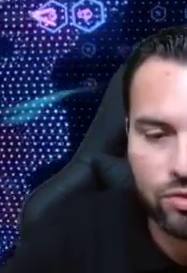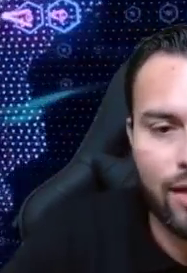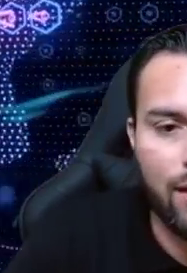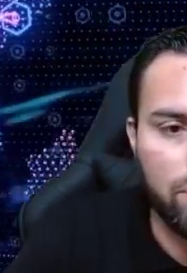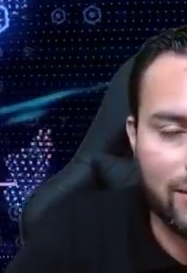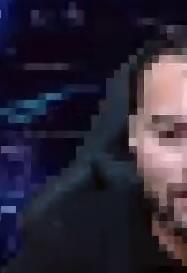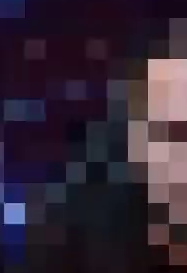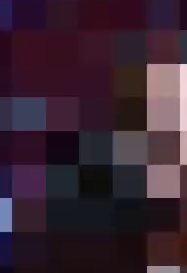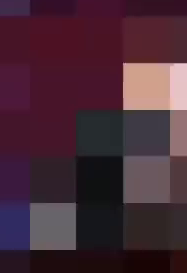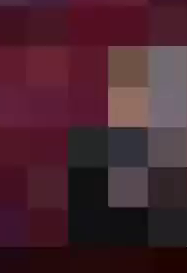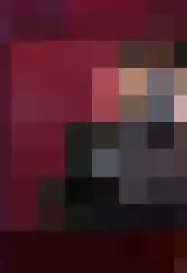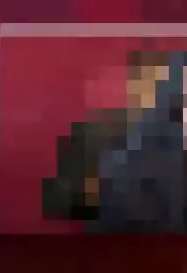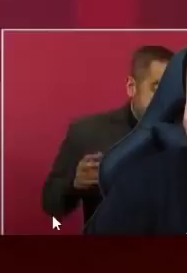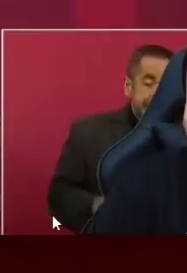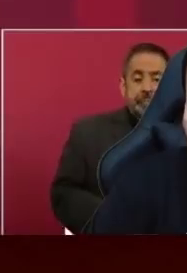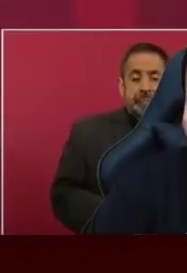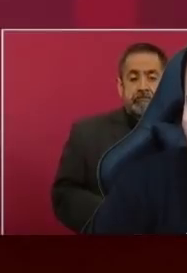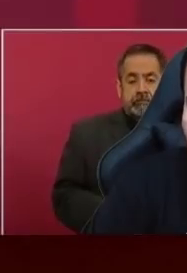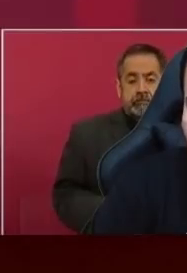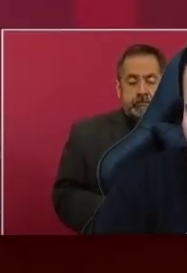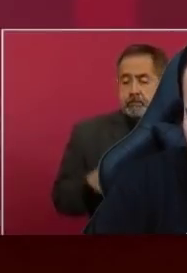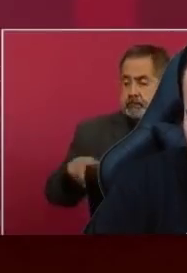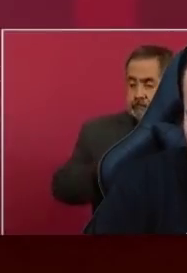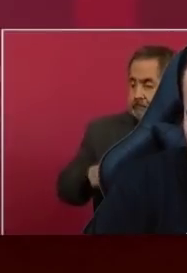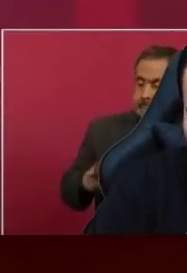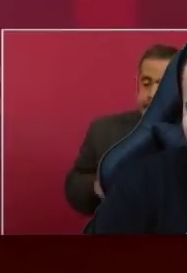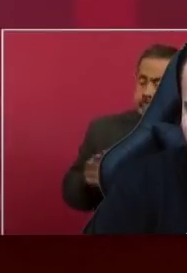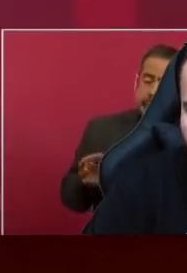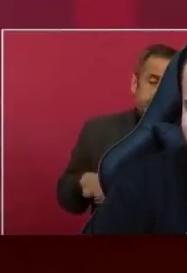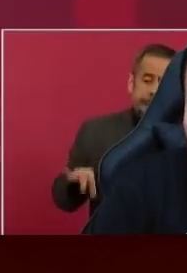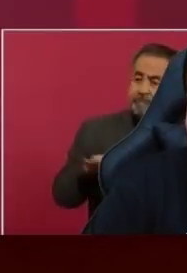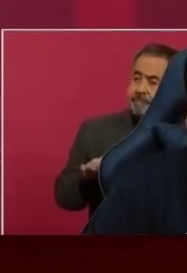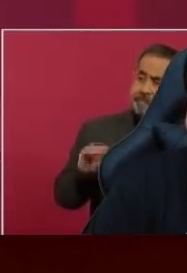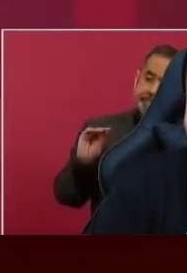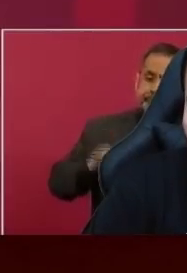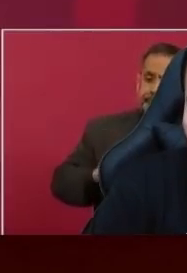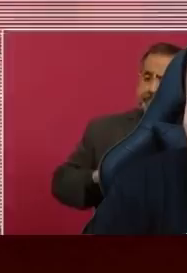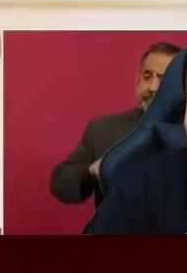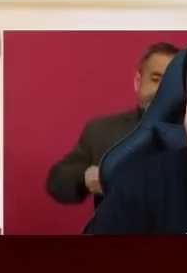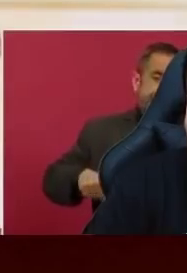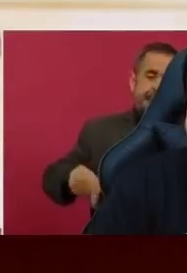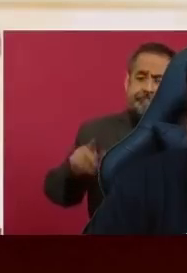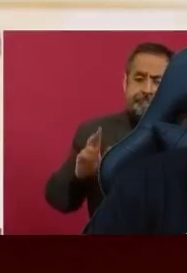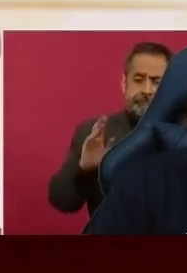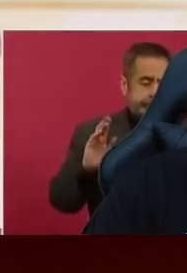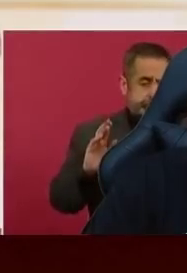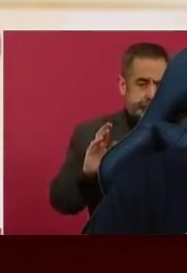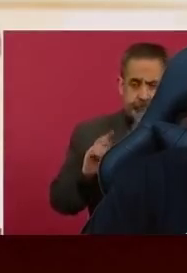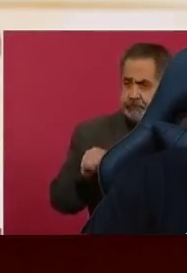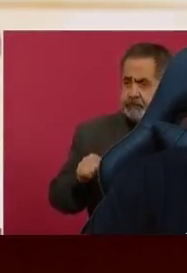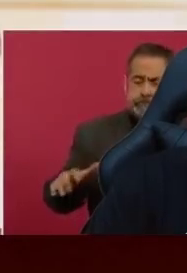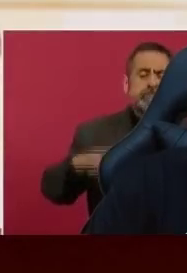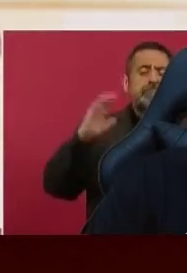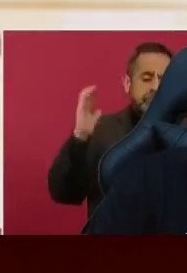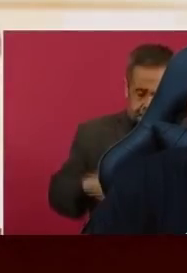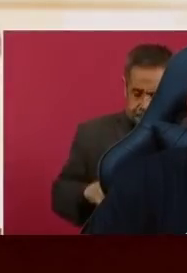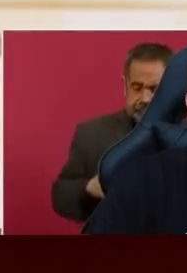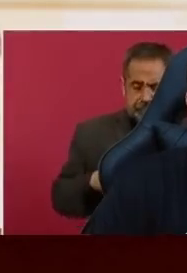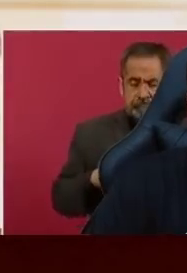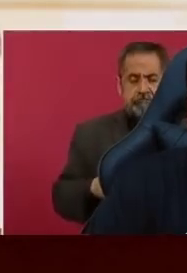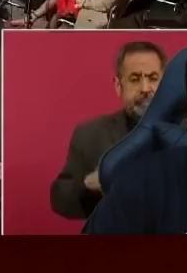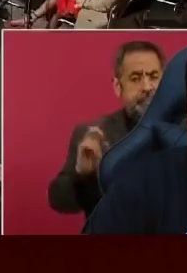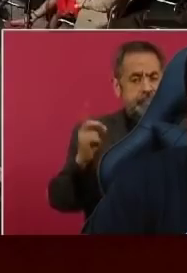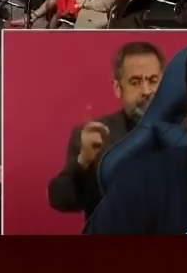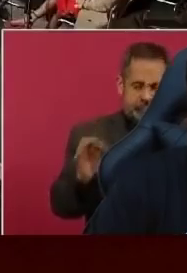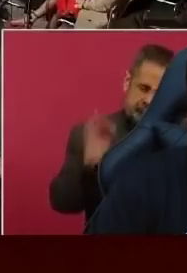estos empresarios es una obra importante que va a concluirse en